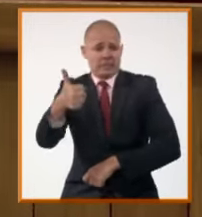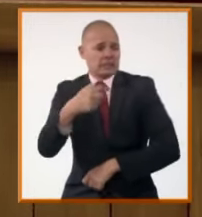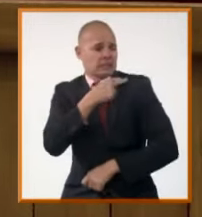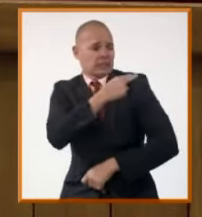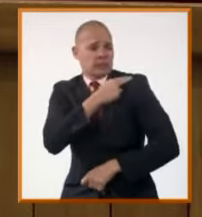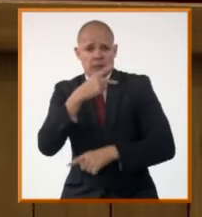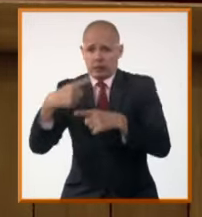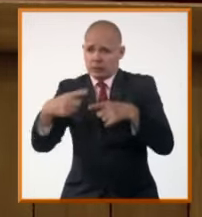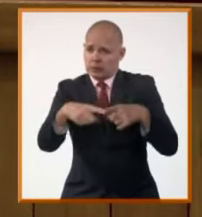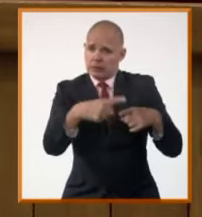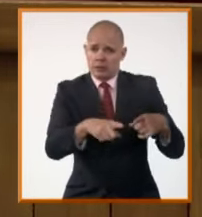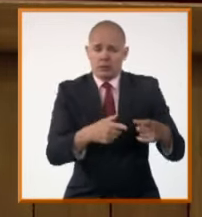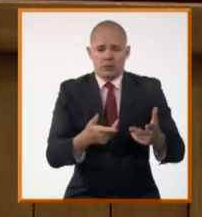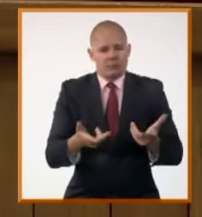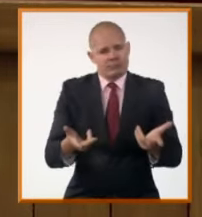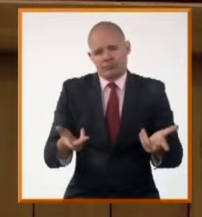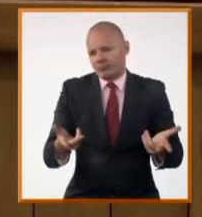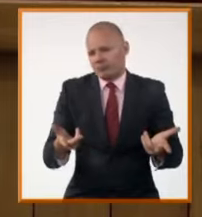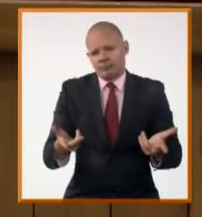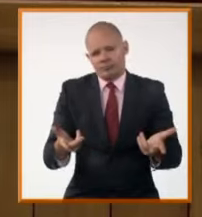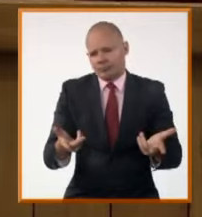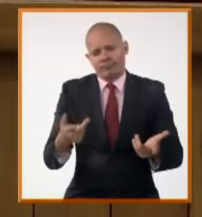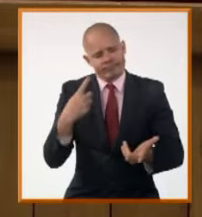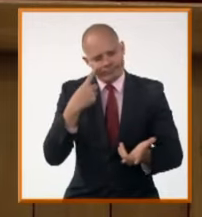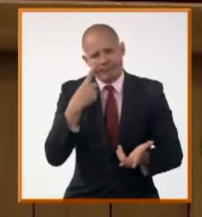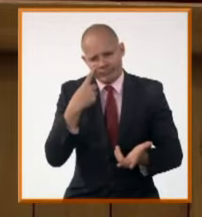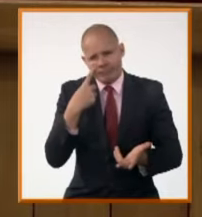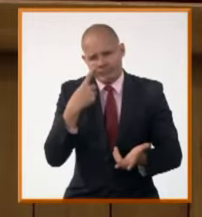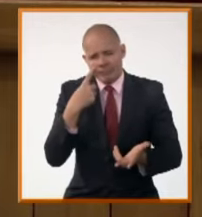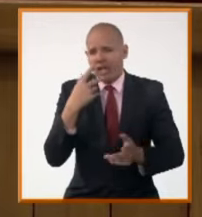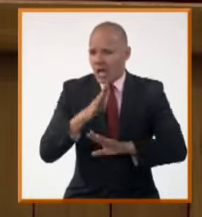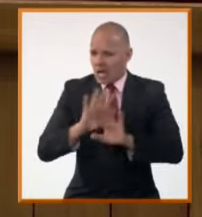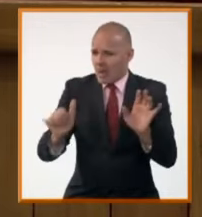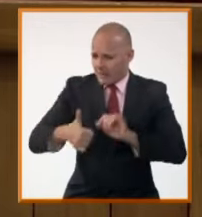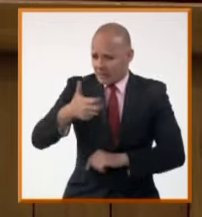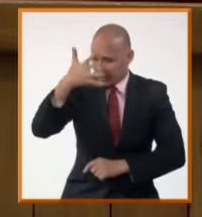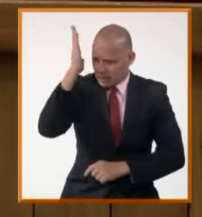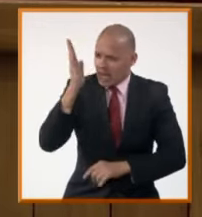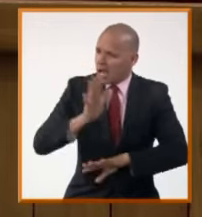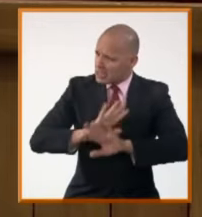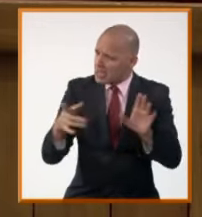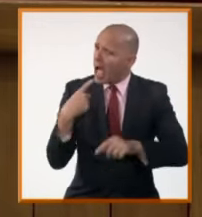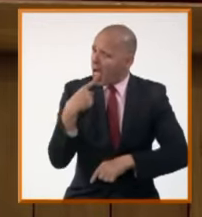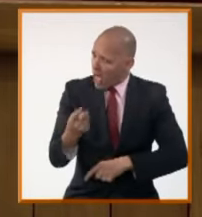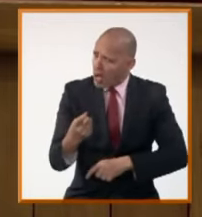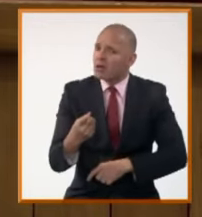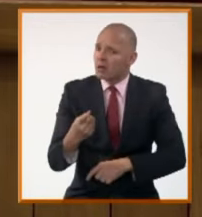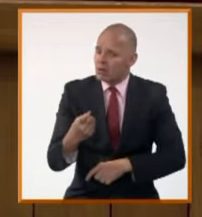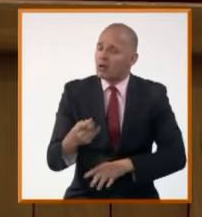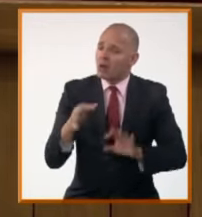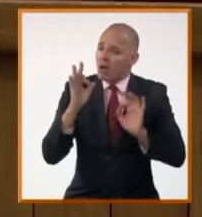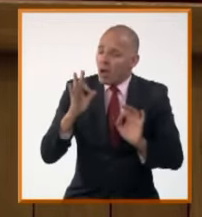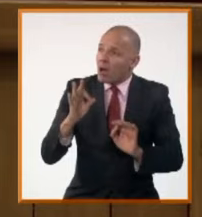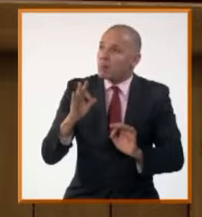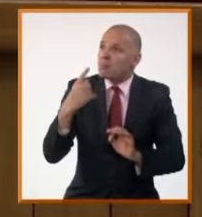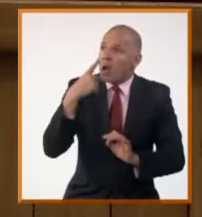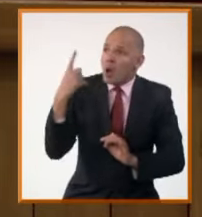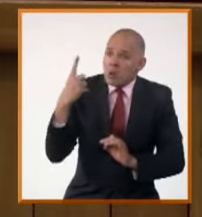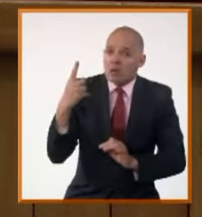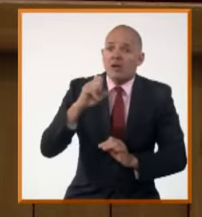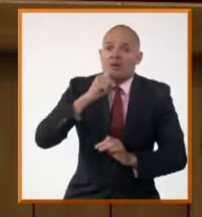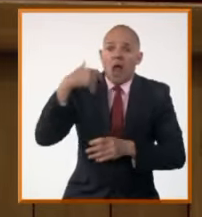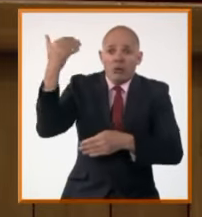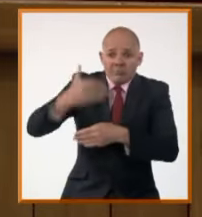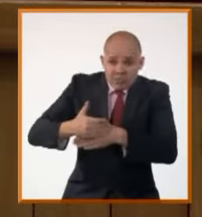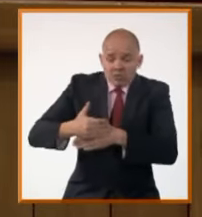que el bloqueo sí hace daño, y no pocas veces el presidente, nosotros hemos dicho, quítenlo y verán lo que es capaz de hacer